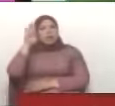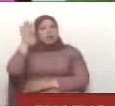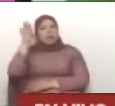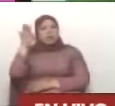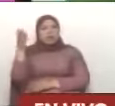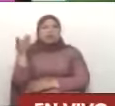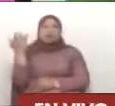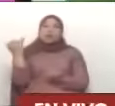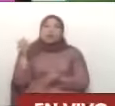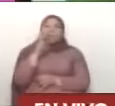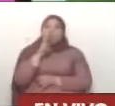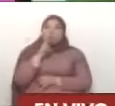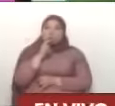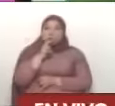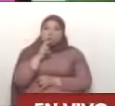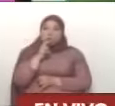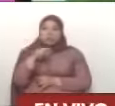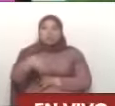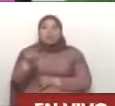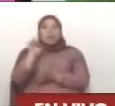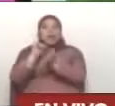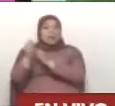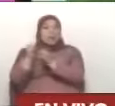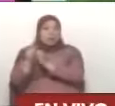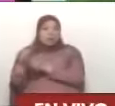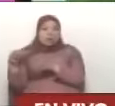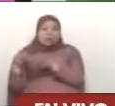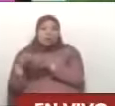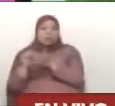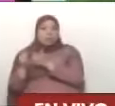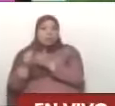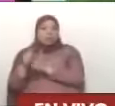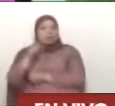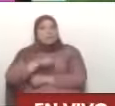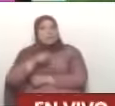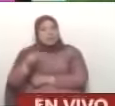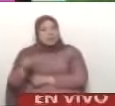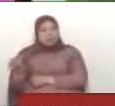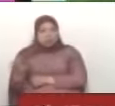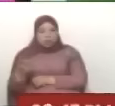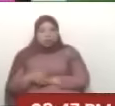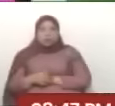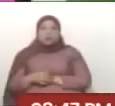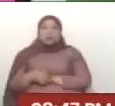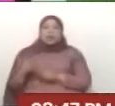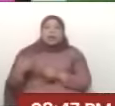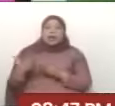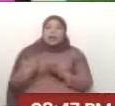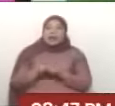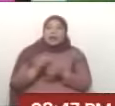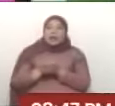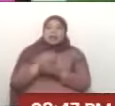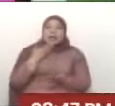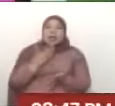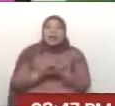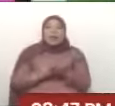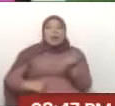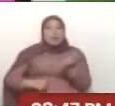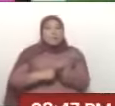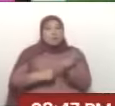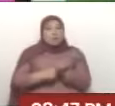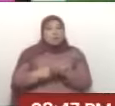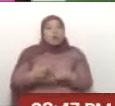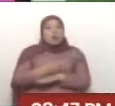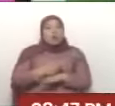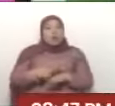generación de oro, en este caso de la generación deportista, creo que de la mano de nuestro gobernador Ernesto Luna se ha ido proyectando de una